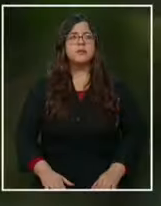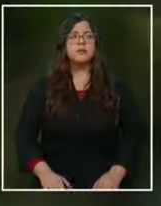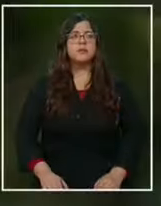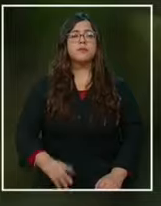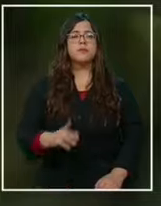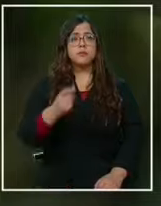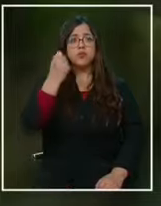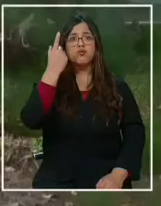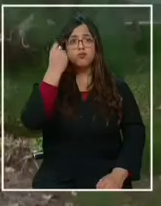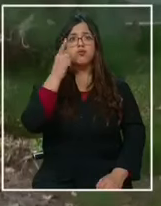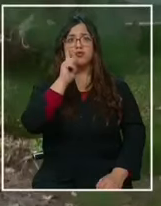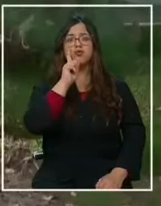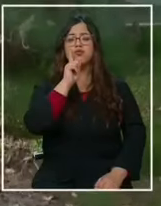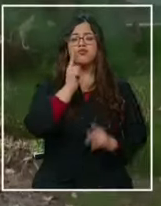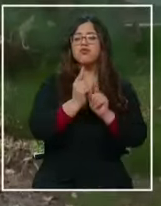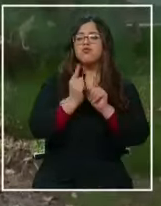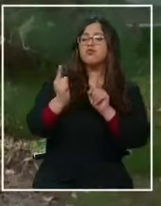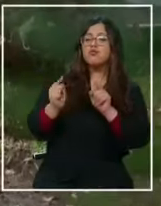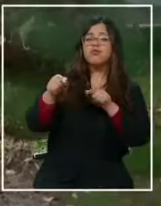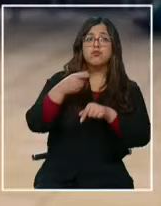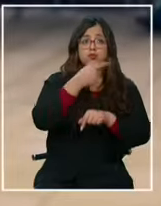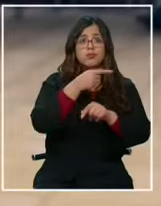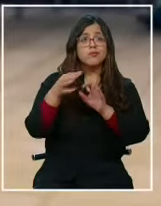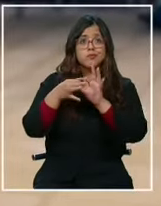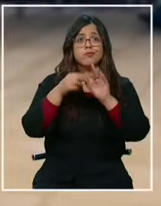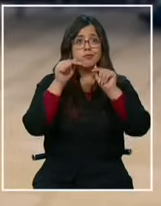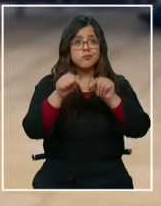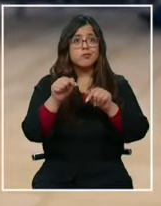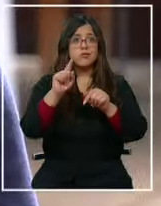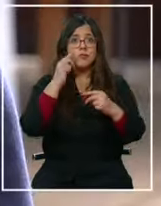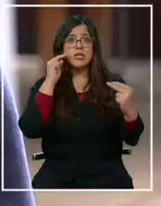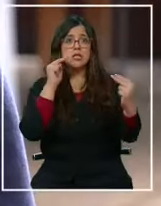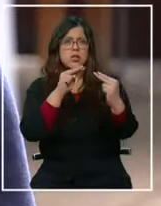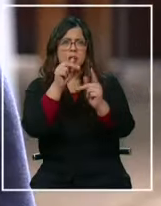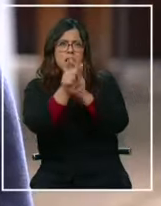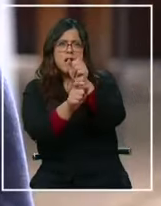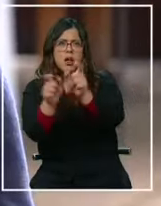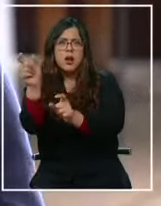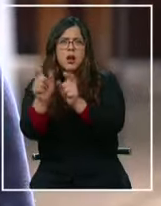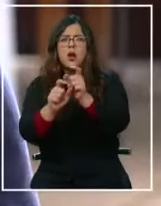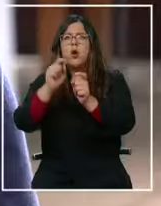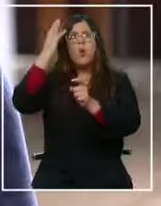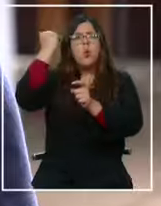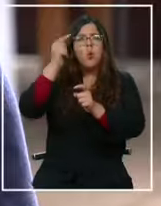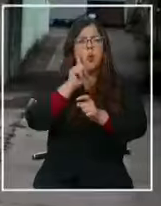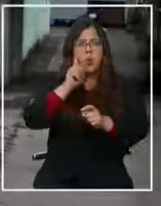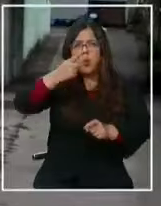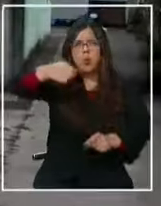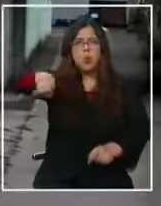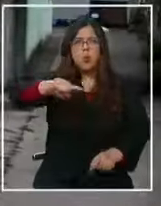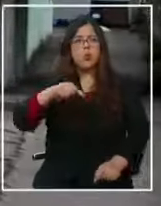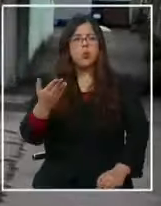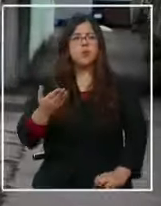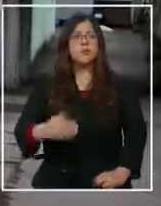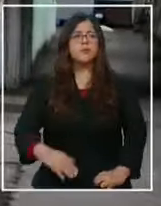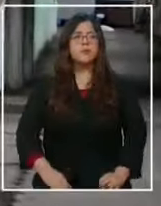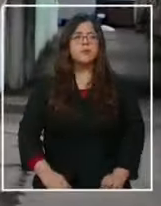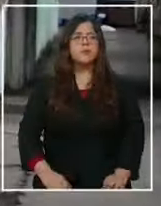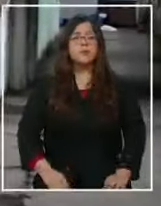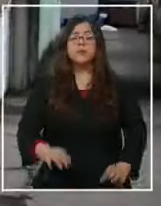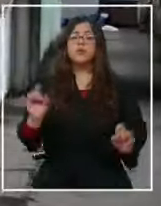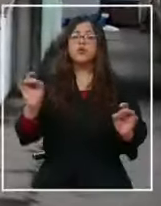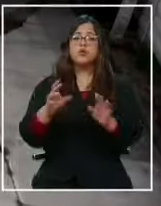Nosotros sabemos quién está al lado y esta denuncia se da a partir de eso, de no conocer a estas personas, de no saber quiénes estaban ahí. Lo